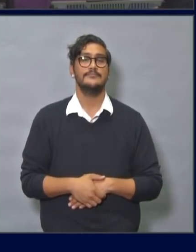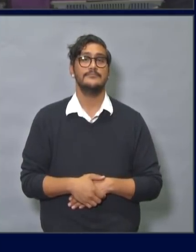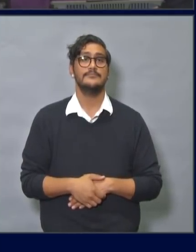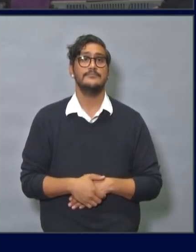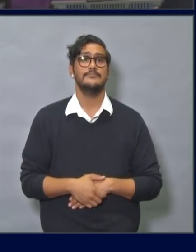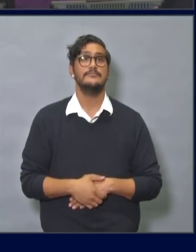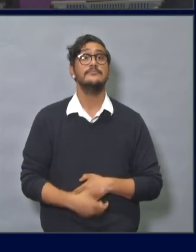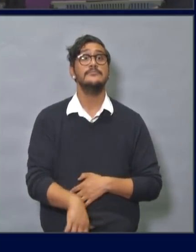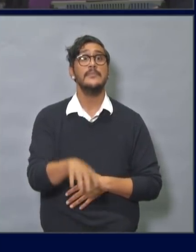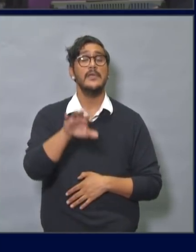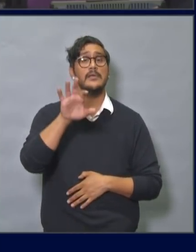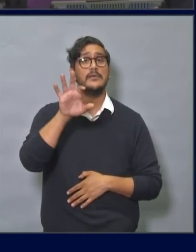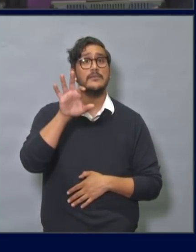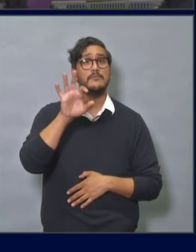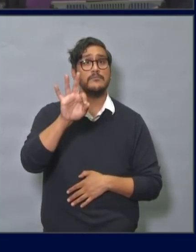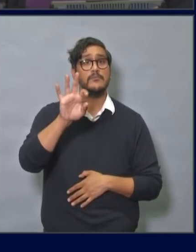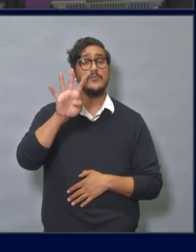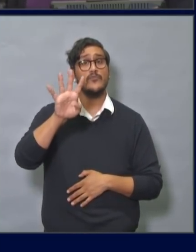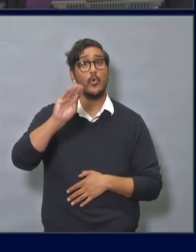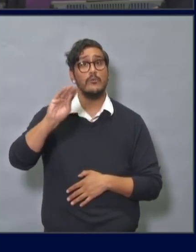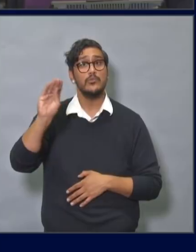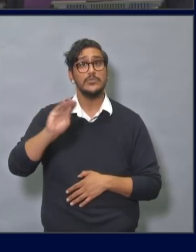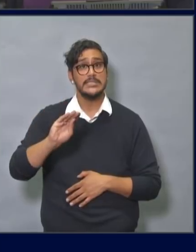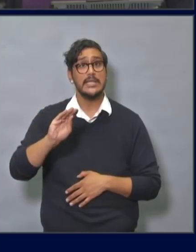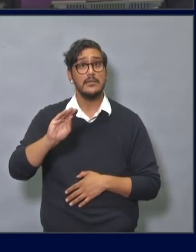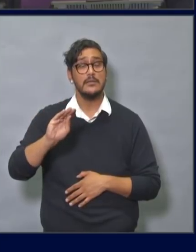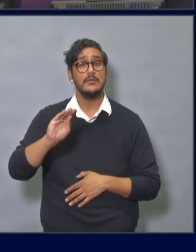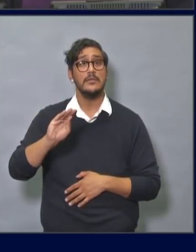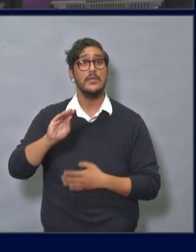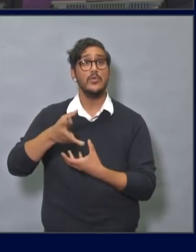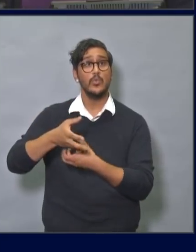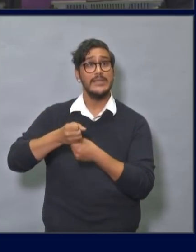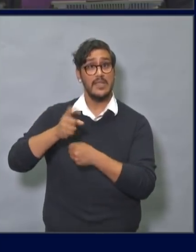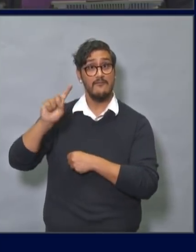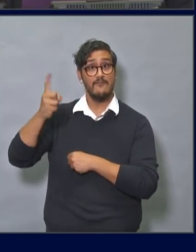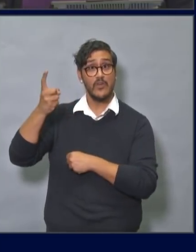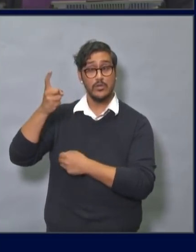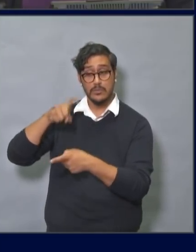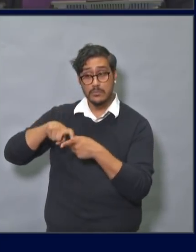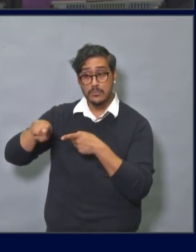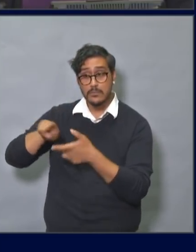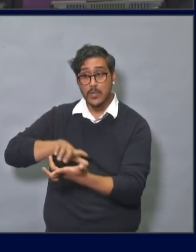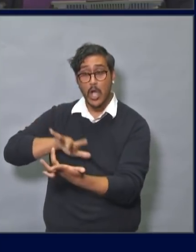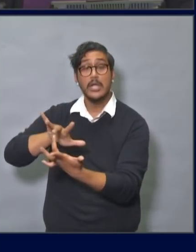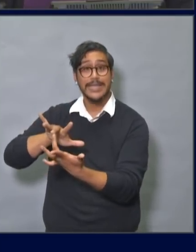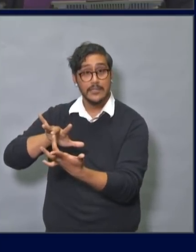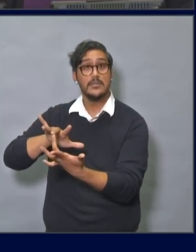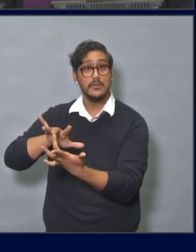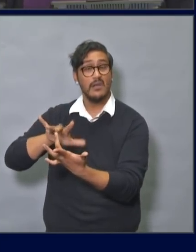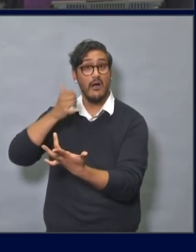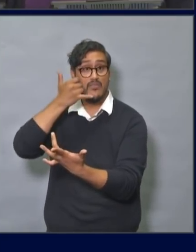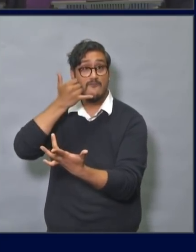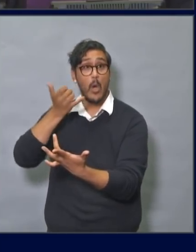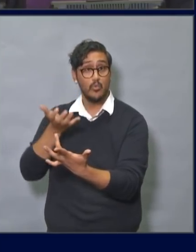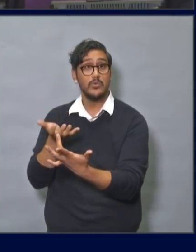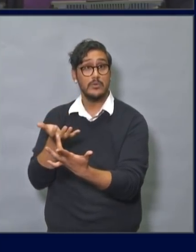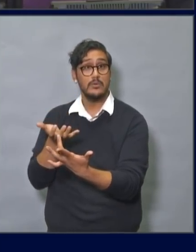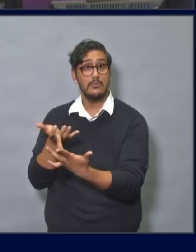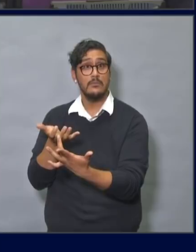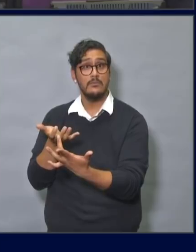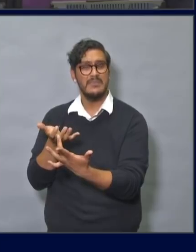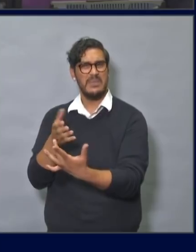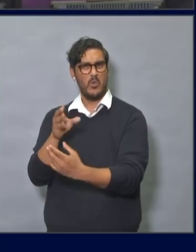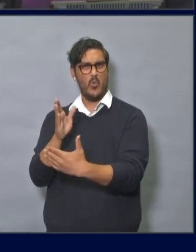El 94% recibió un primer contacto de nosotros por teléfono dentro de